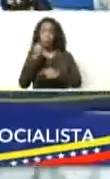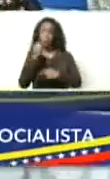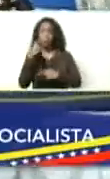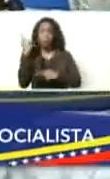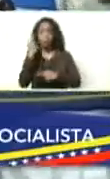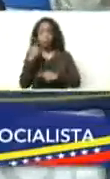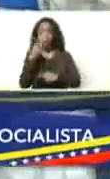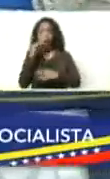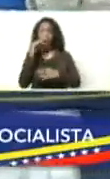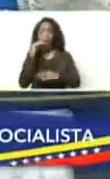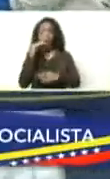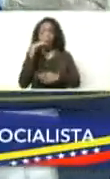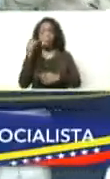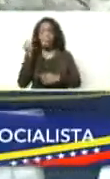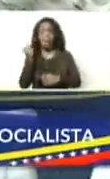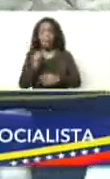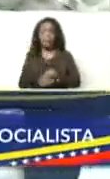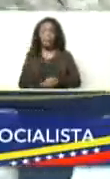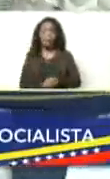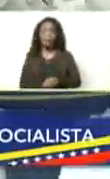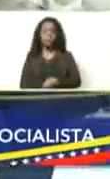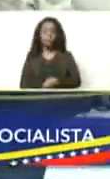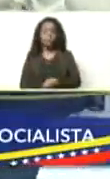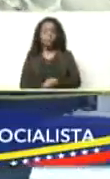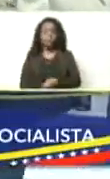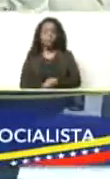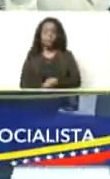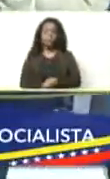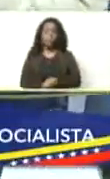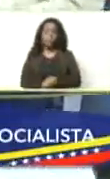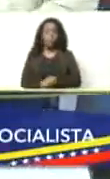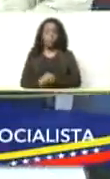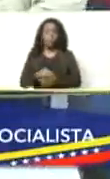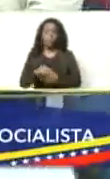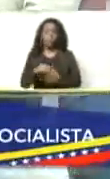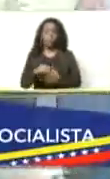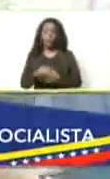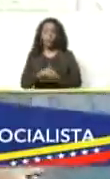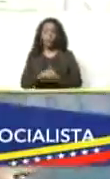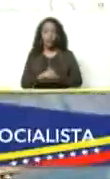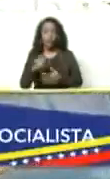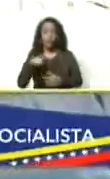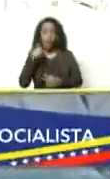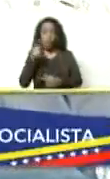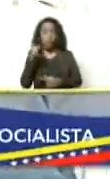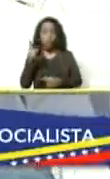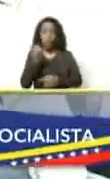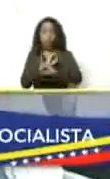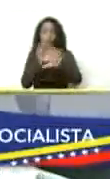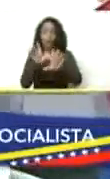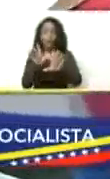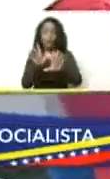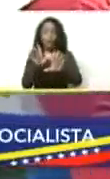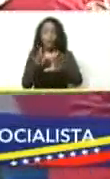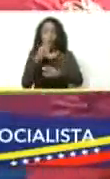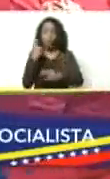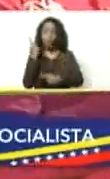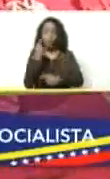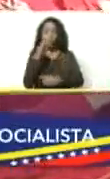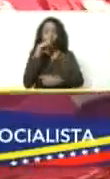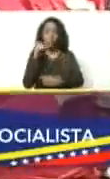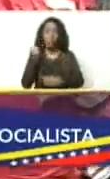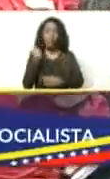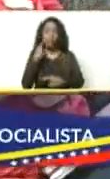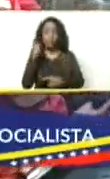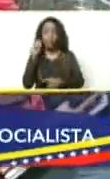gamelote, Castro Soteldo. Lo decreto, puro gamelote. El socialismo